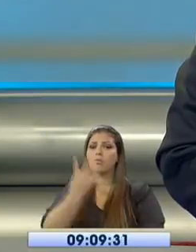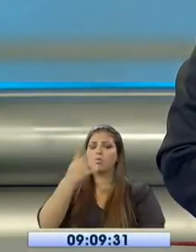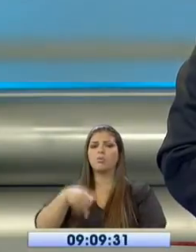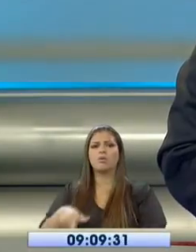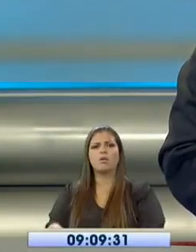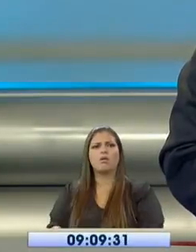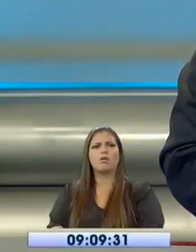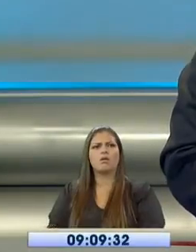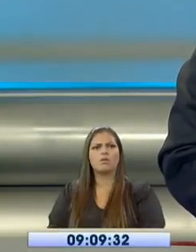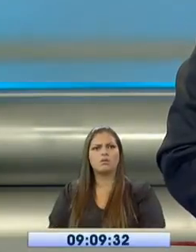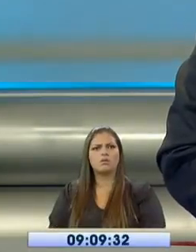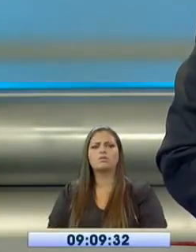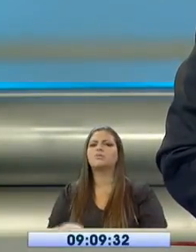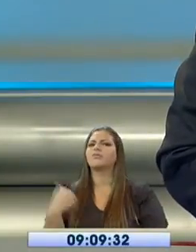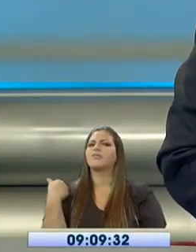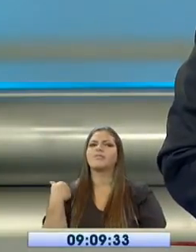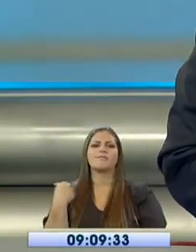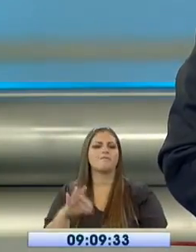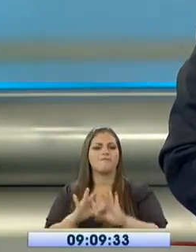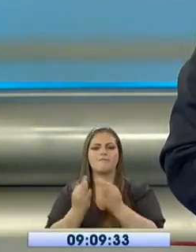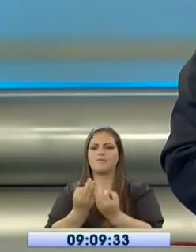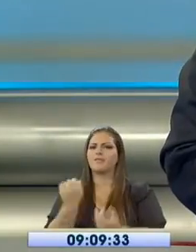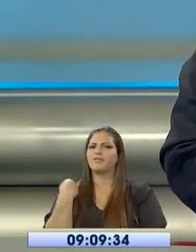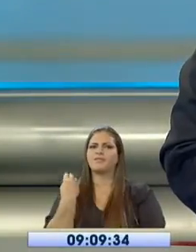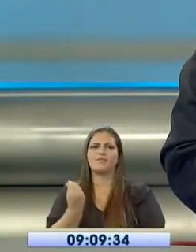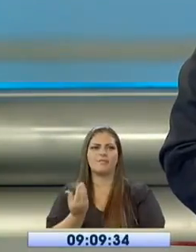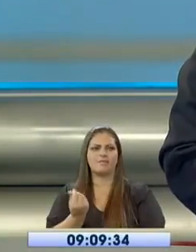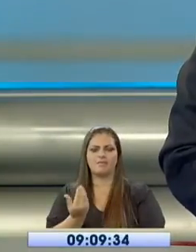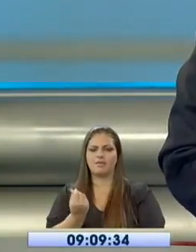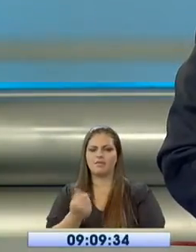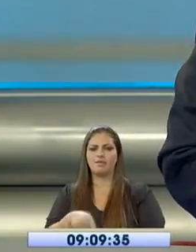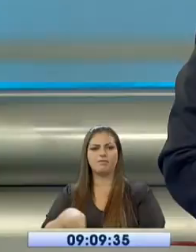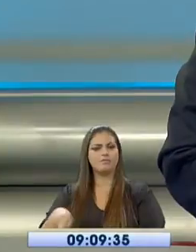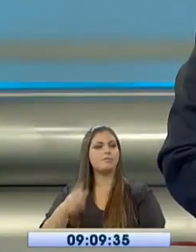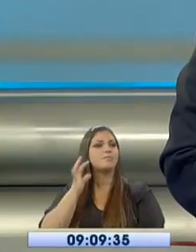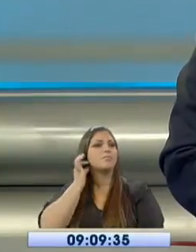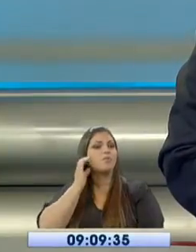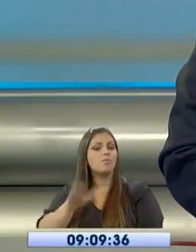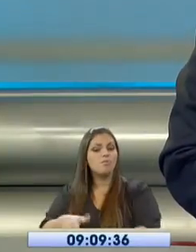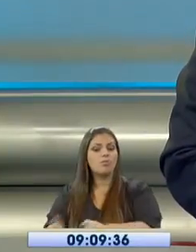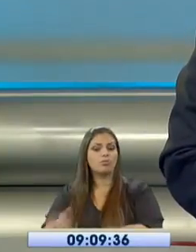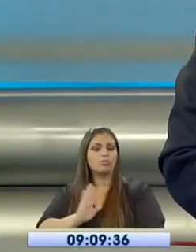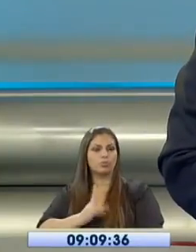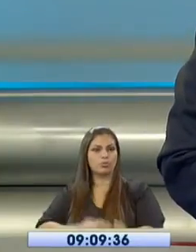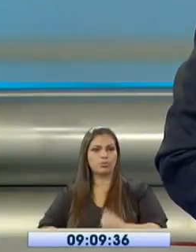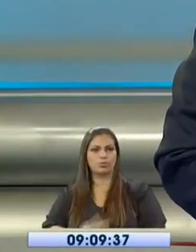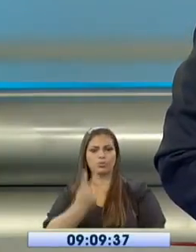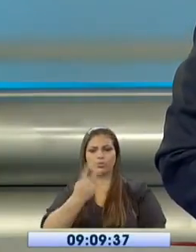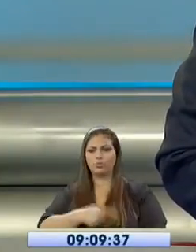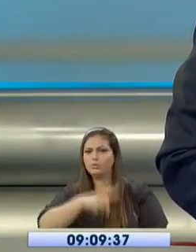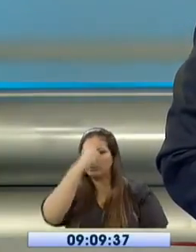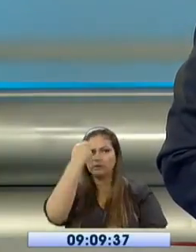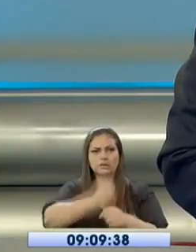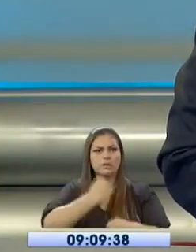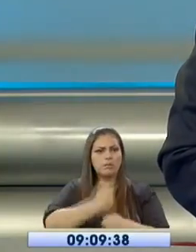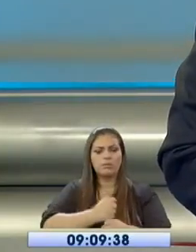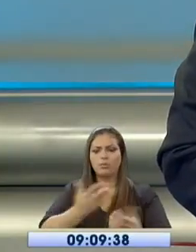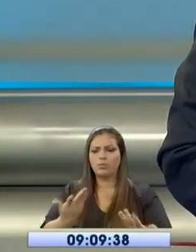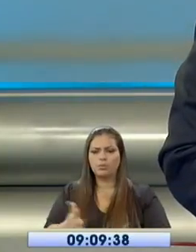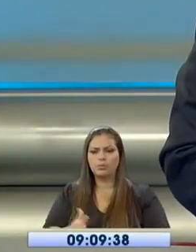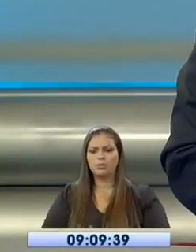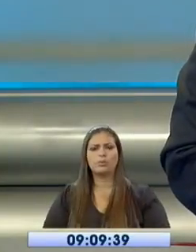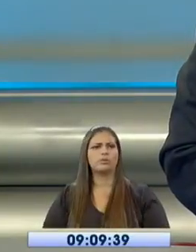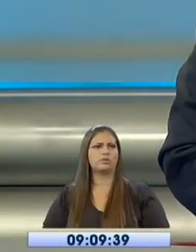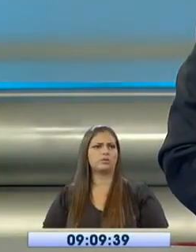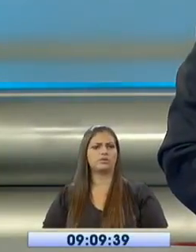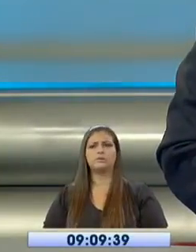que puedan ayudarlos, pues no tienen trabajo y solo cuentan con la colaboración de sus vecinos en la ciudadela Los Claveles